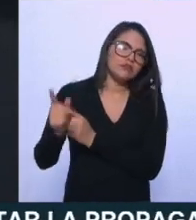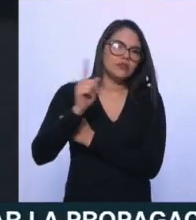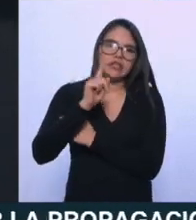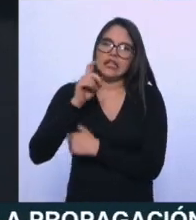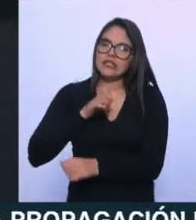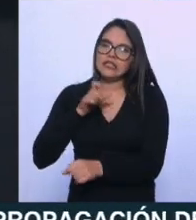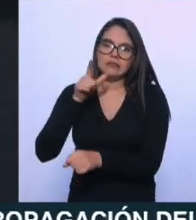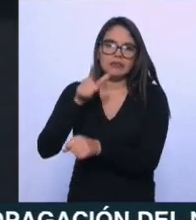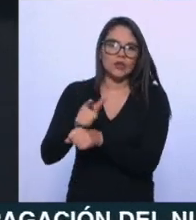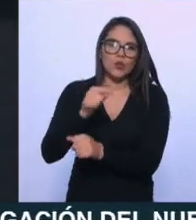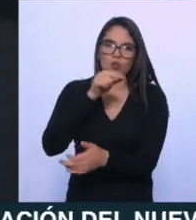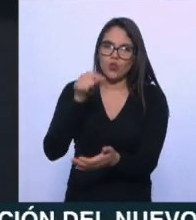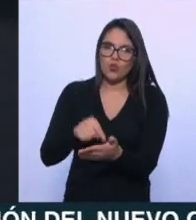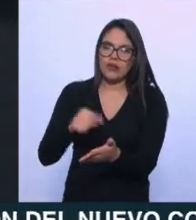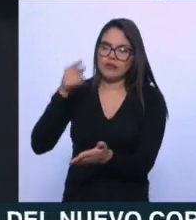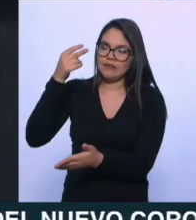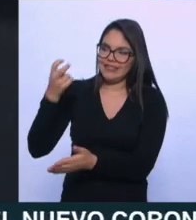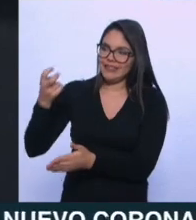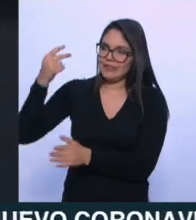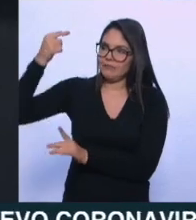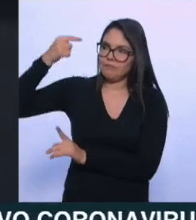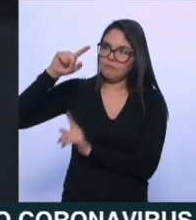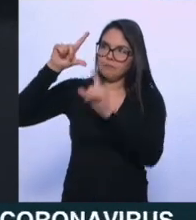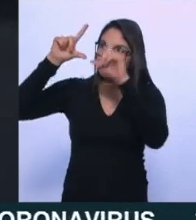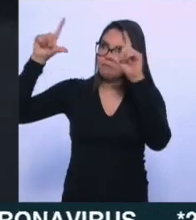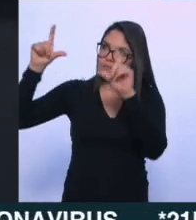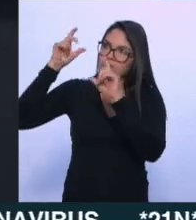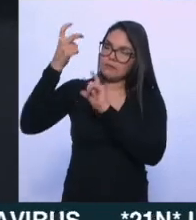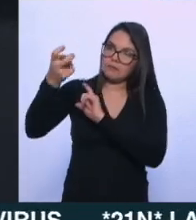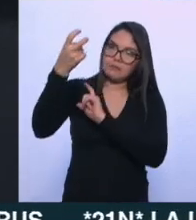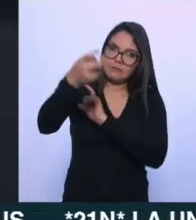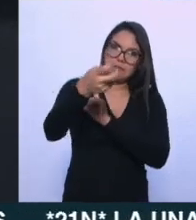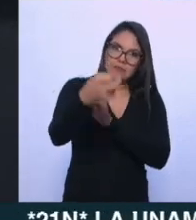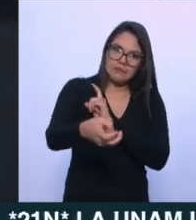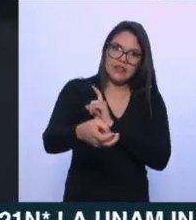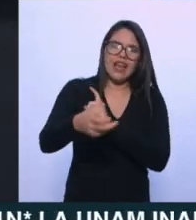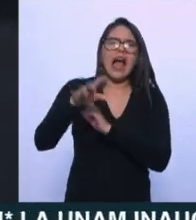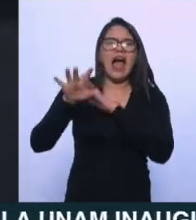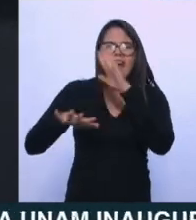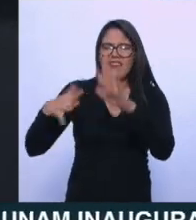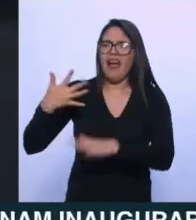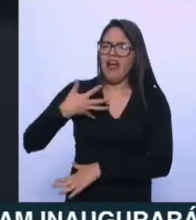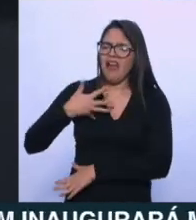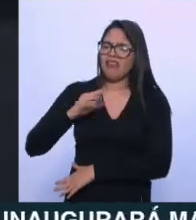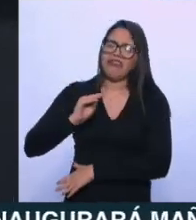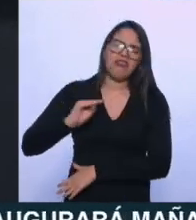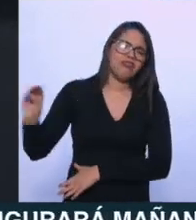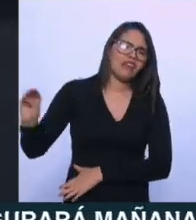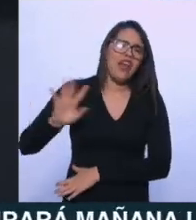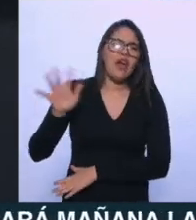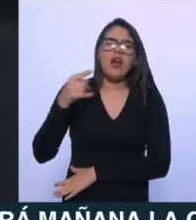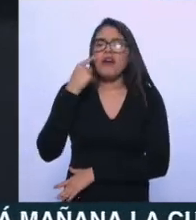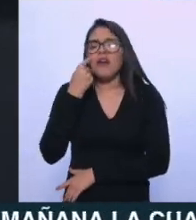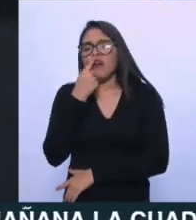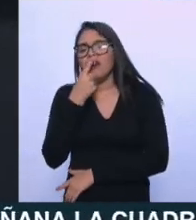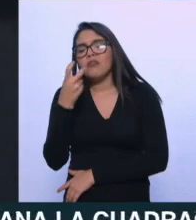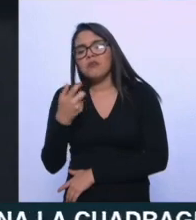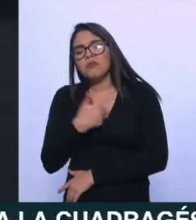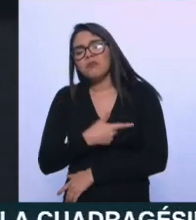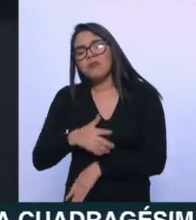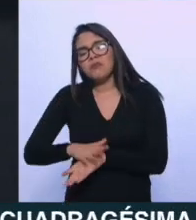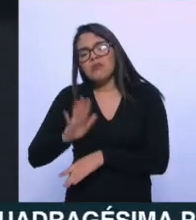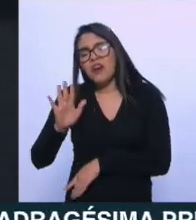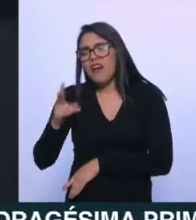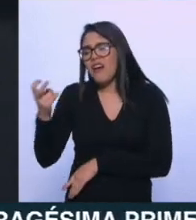se supone que las hay, pero que de pronto pues las ignoran por completo, Pues ¿no? sí, exactamente. Entonces te dejan donde más les conviene. Número